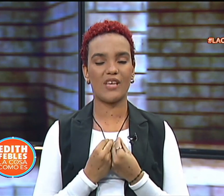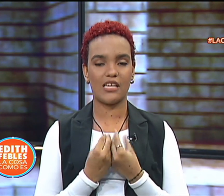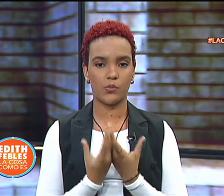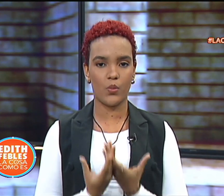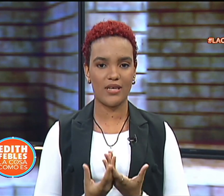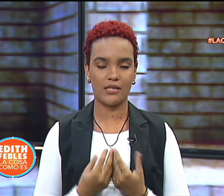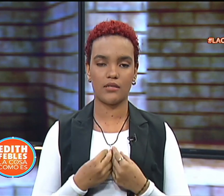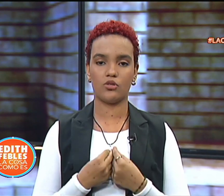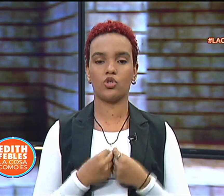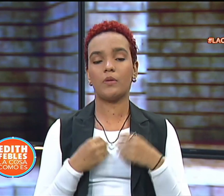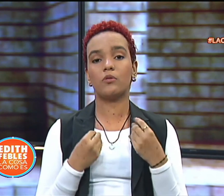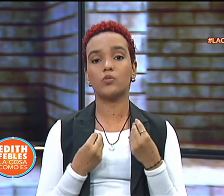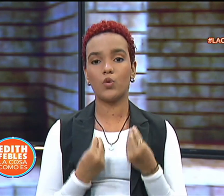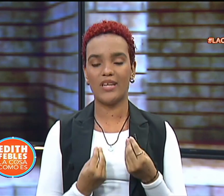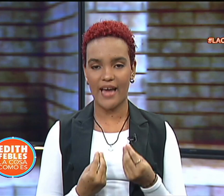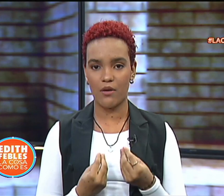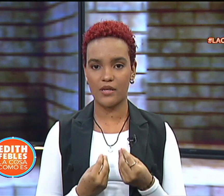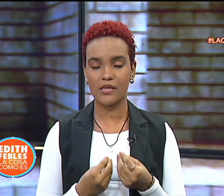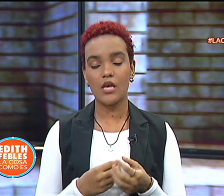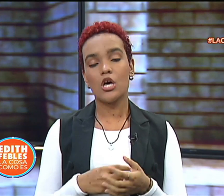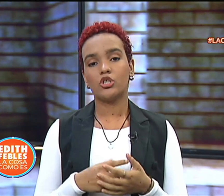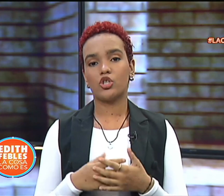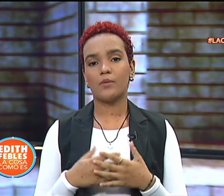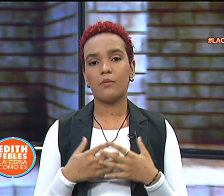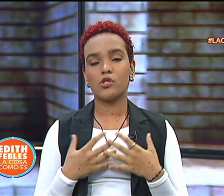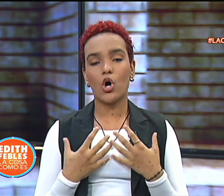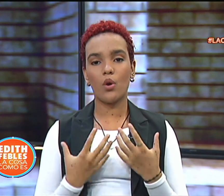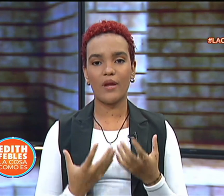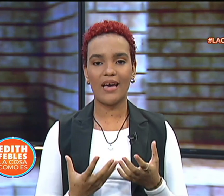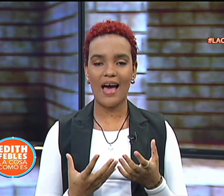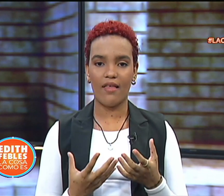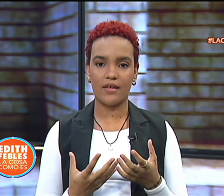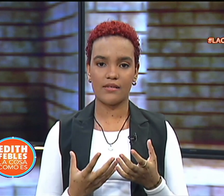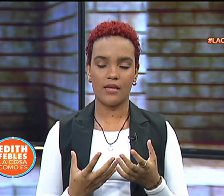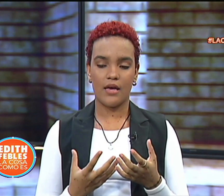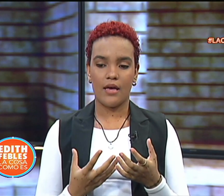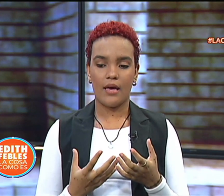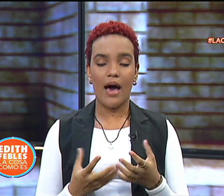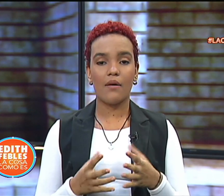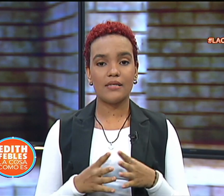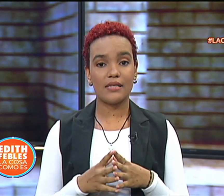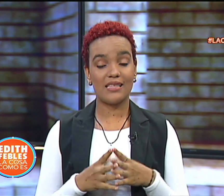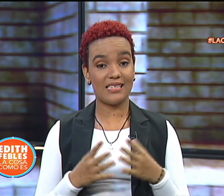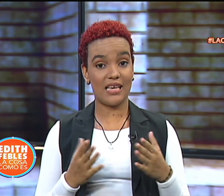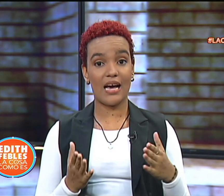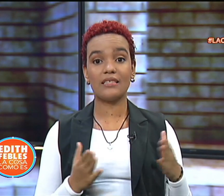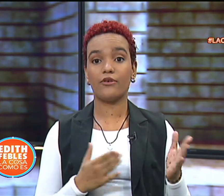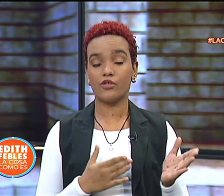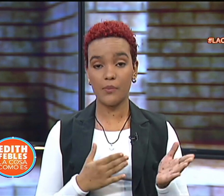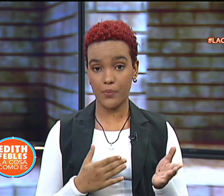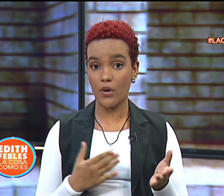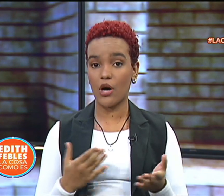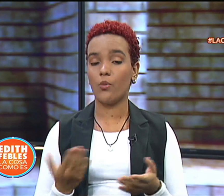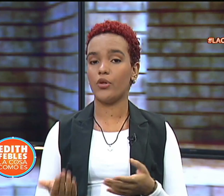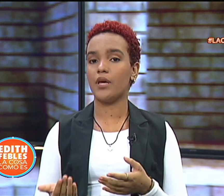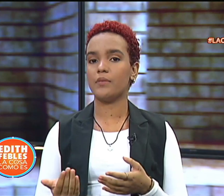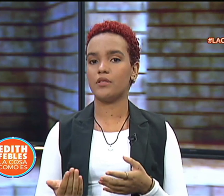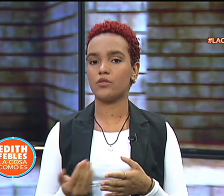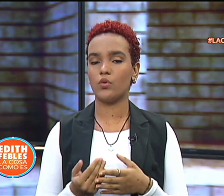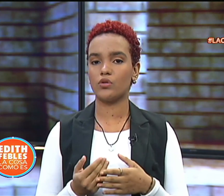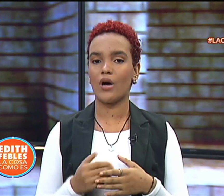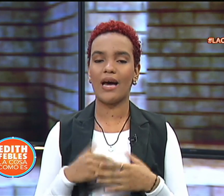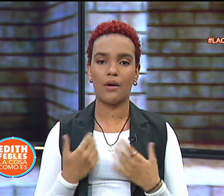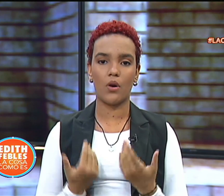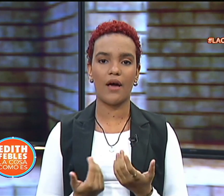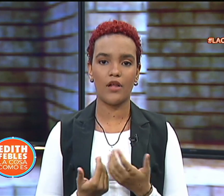vemos expuestas nos vemos vulnerables nos vemos obligadas a veces desde casa nos empujan como dije en mi